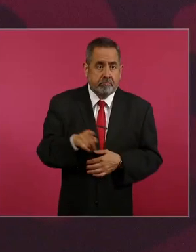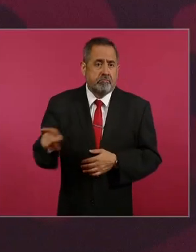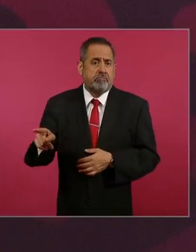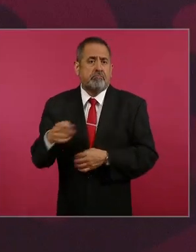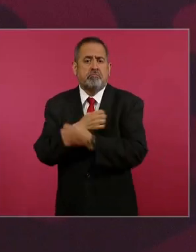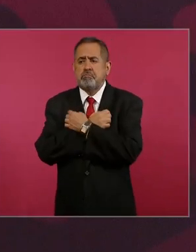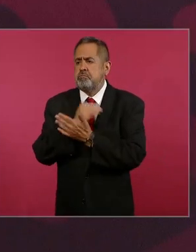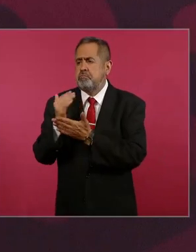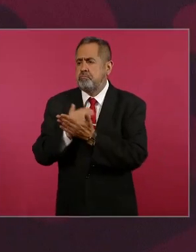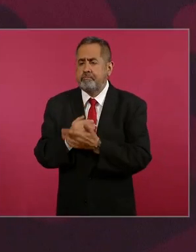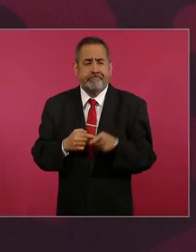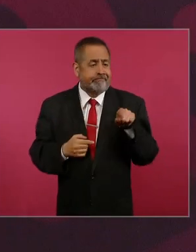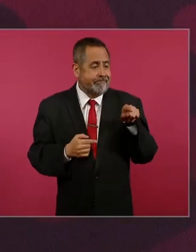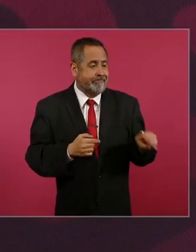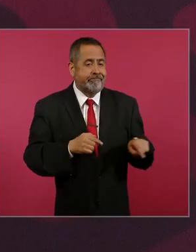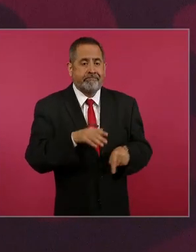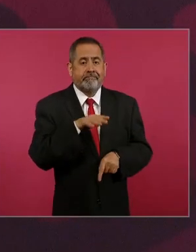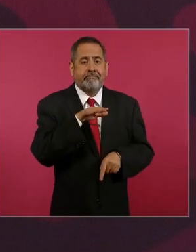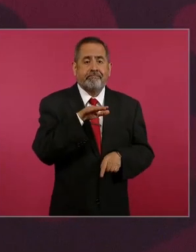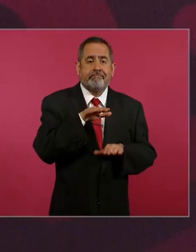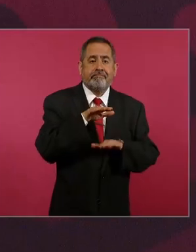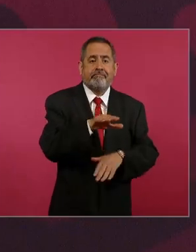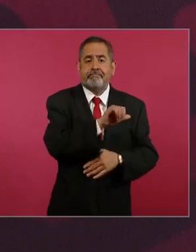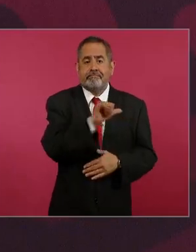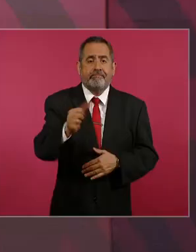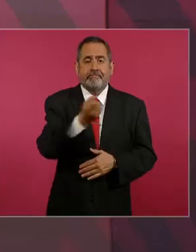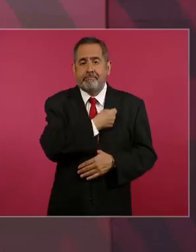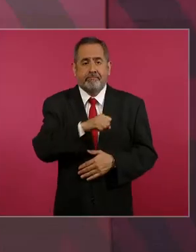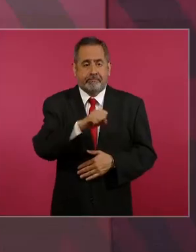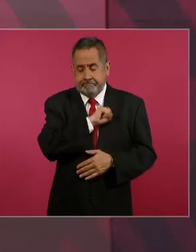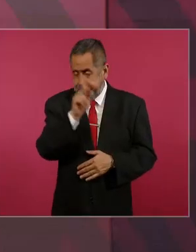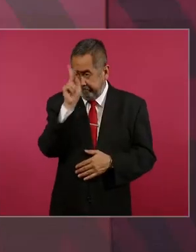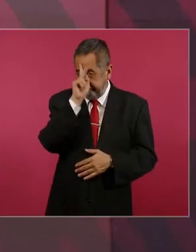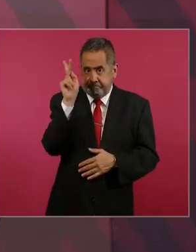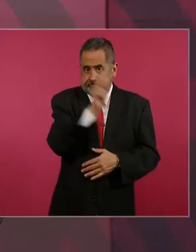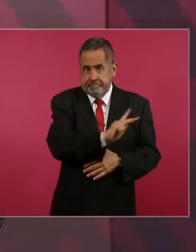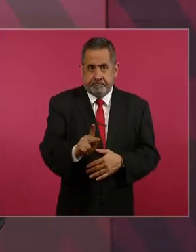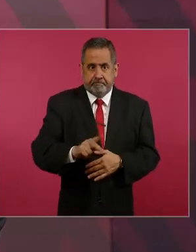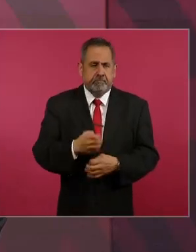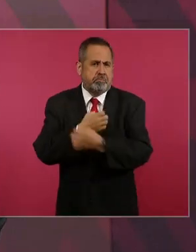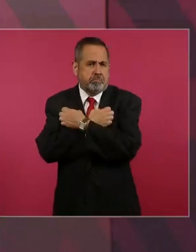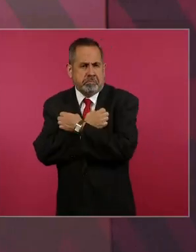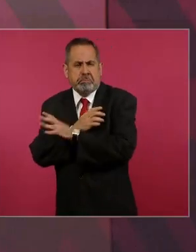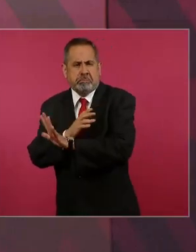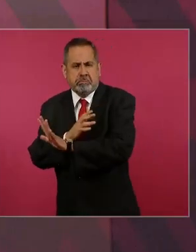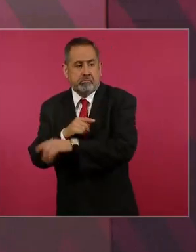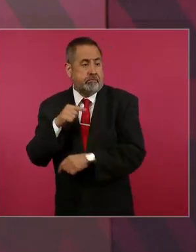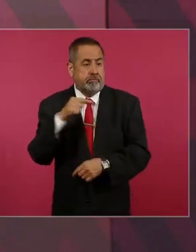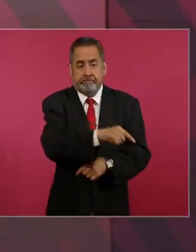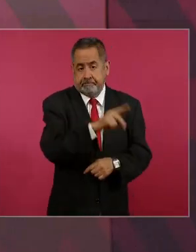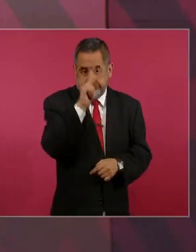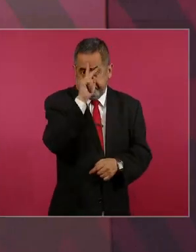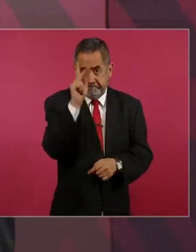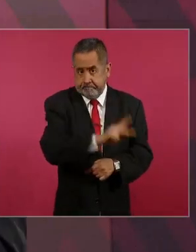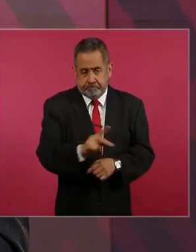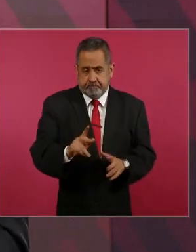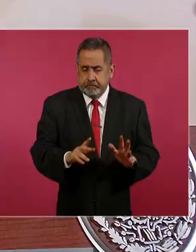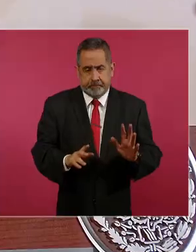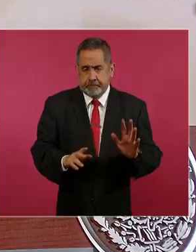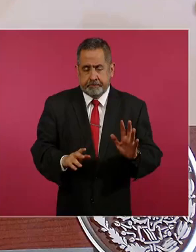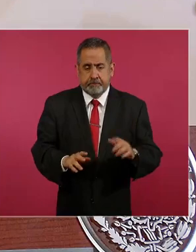el sector salud que el educativo el caso de la educación